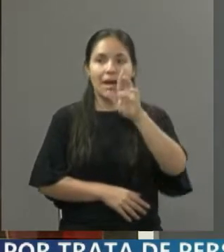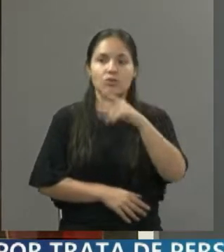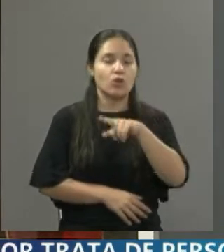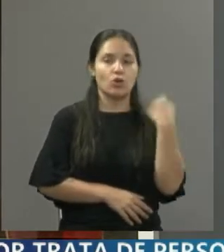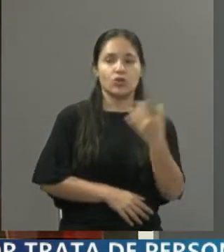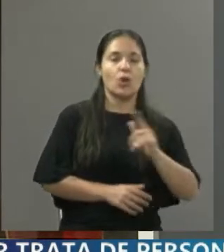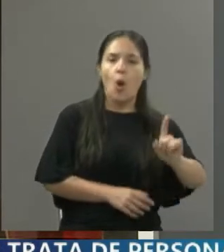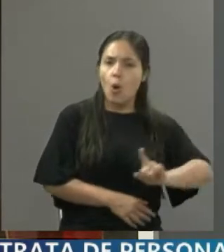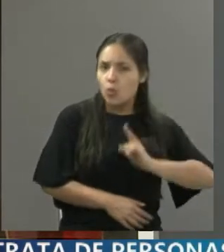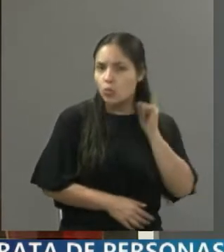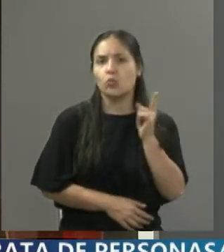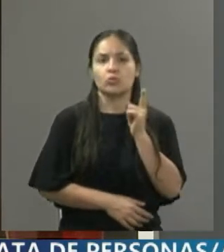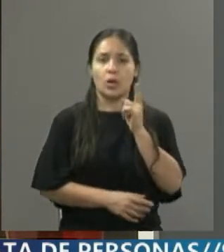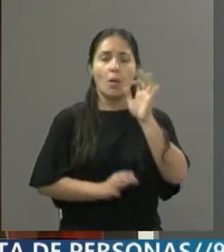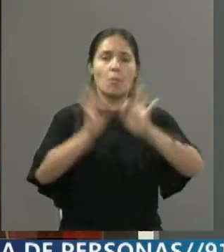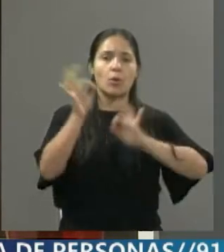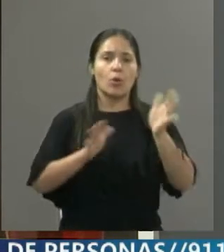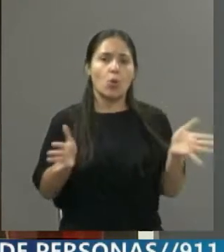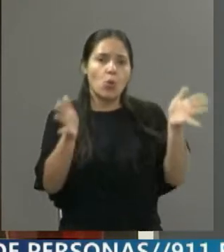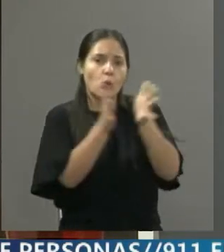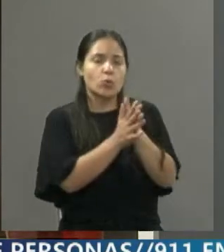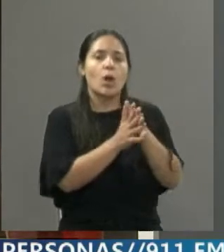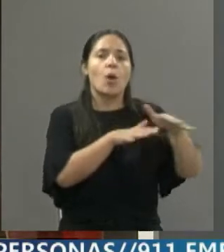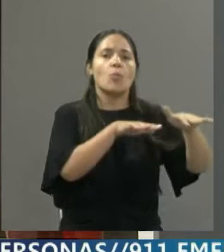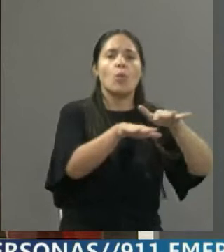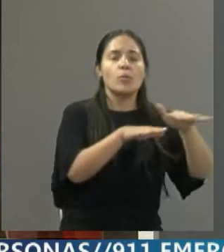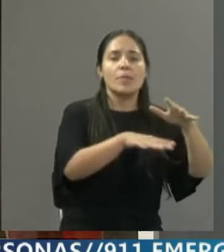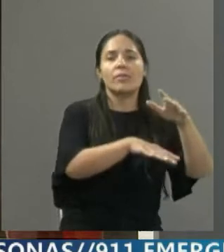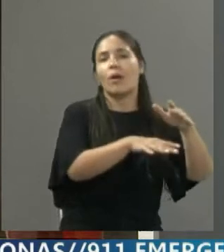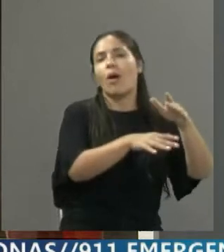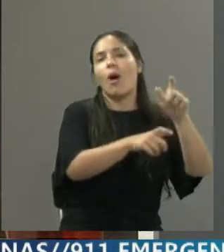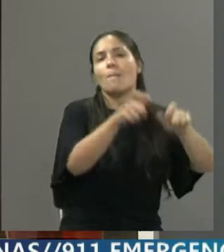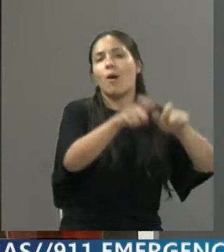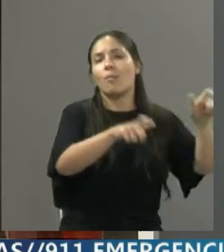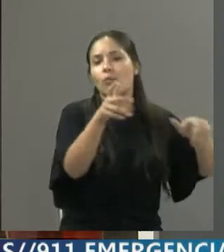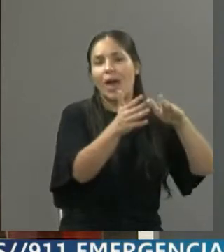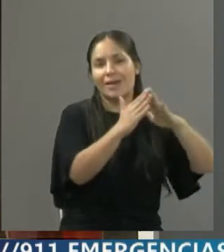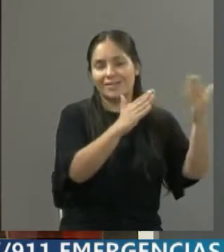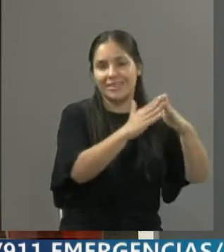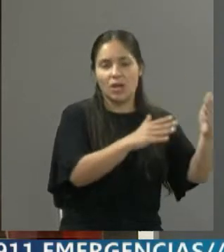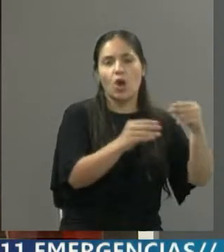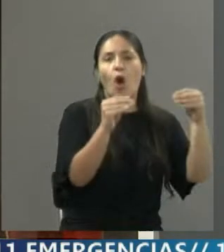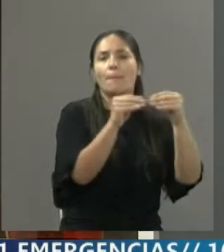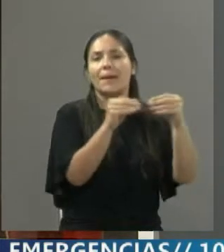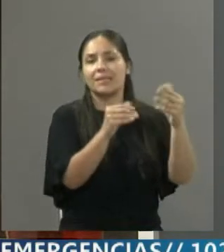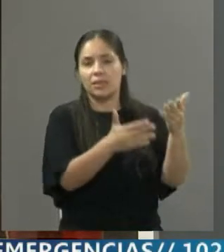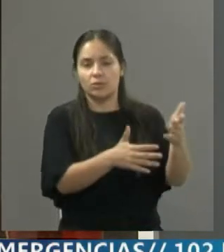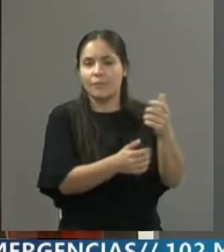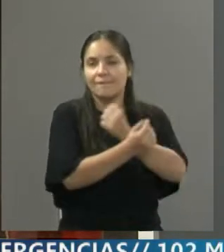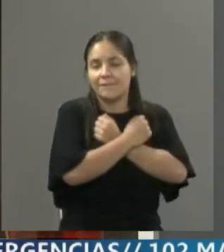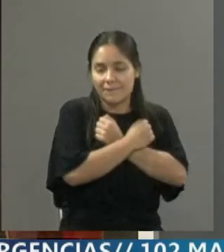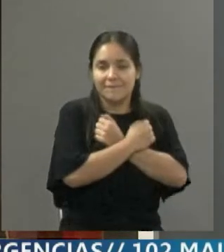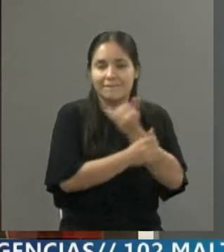Es un proyecto en conjunto con el Movimiento Popular Nuestra América, que son compañeros y compañeras muy